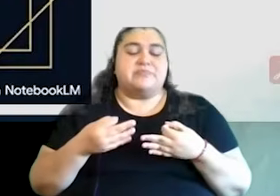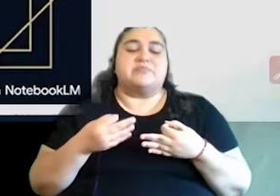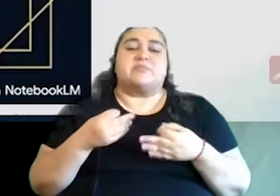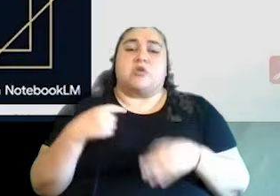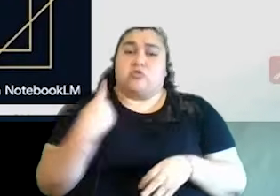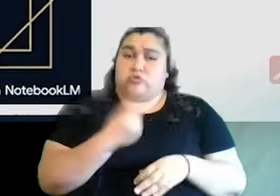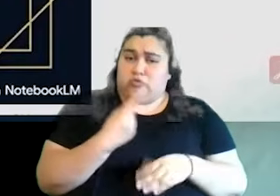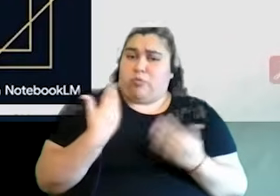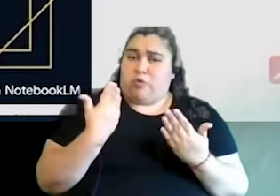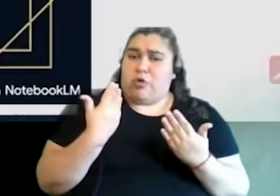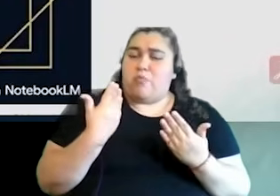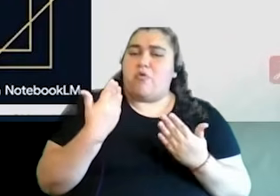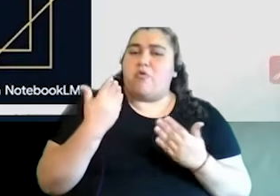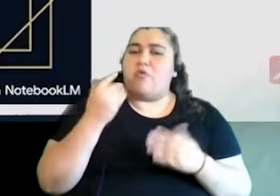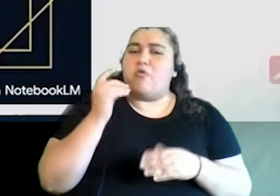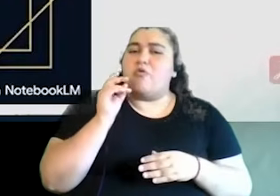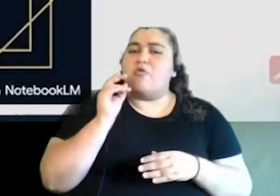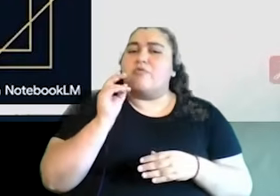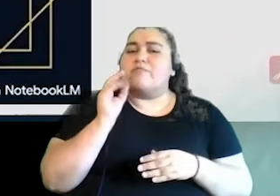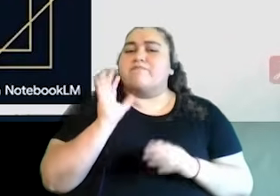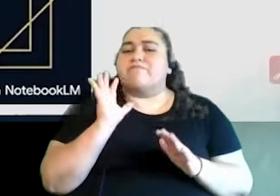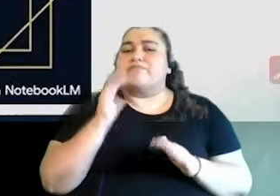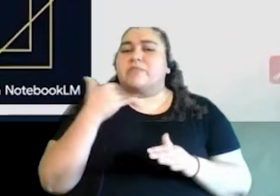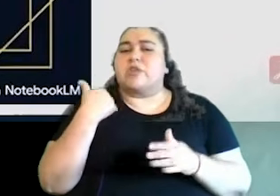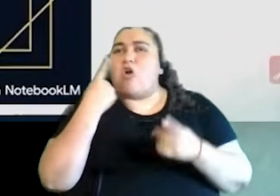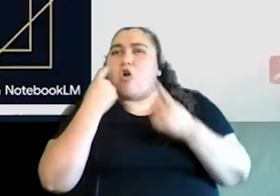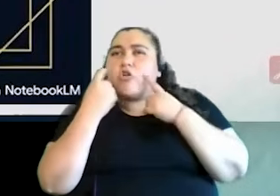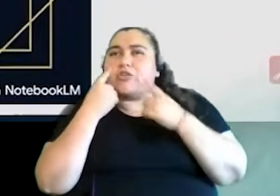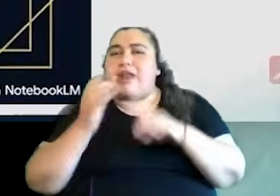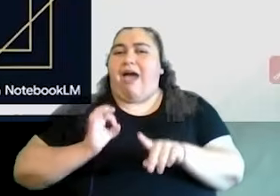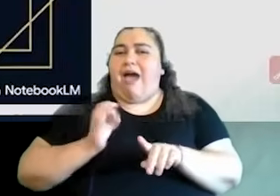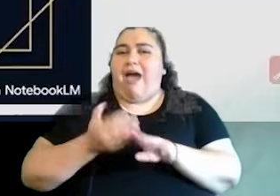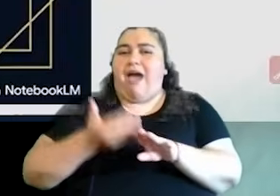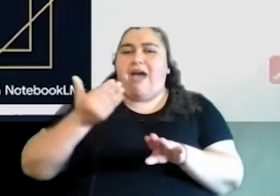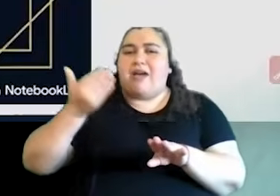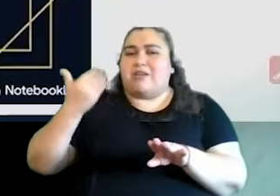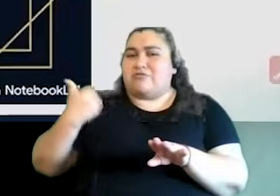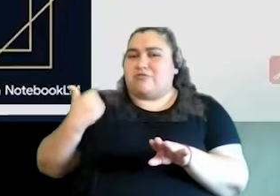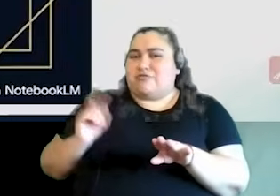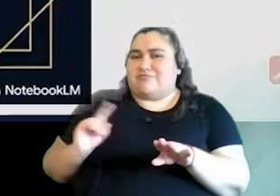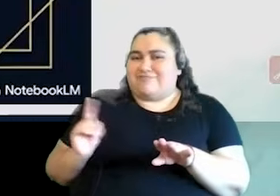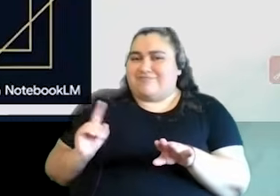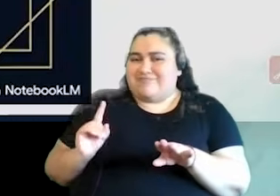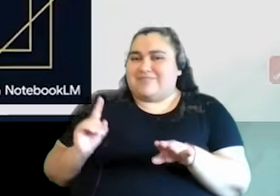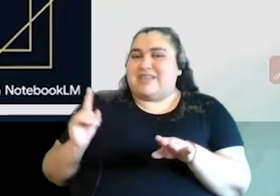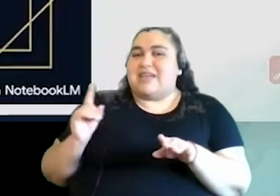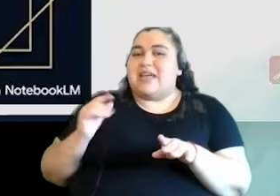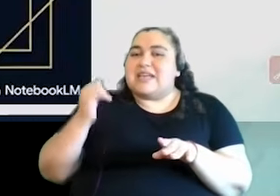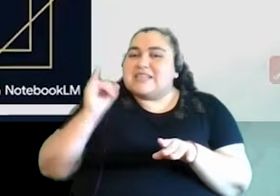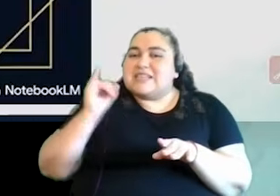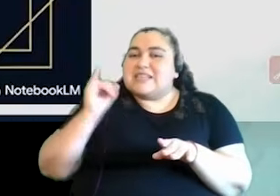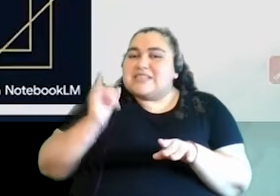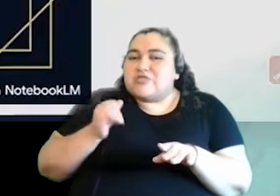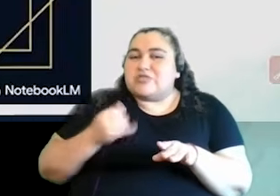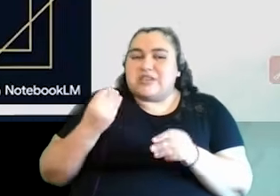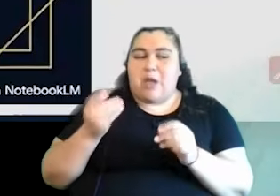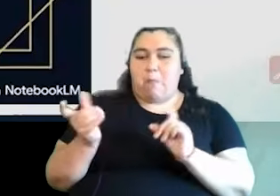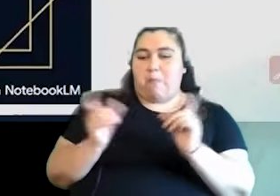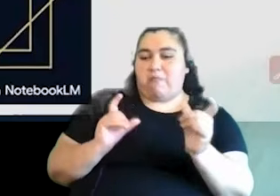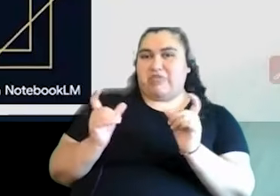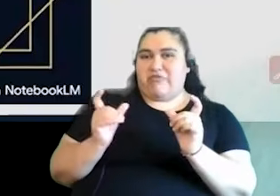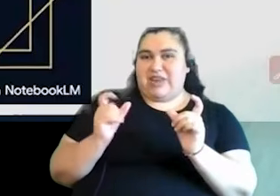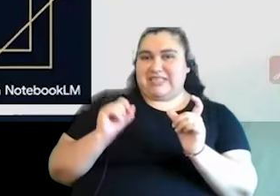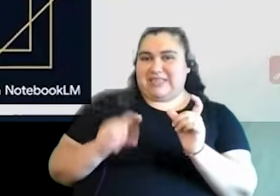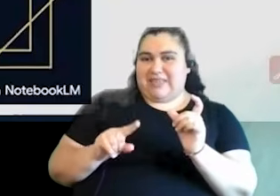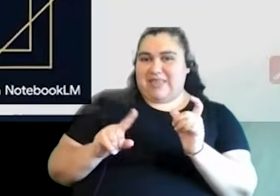que no puedo ir a verificar los años anteriores al periodo base si no detecto una diferencia en el periodo base. El periodo base